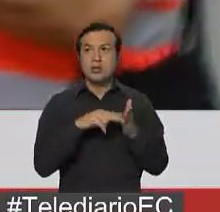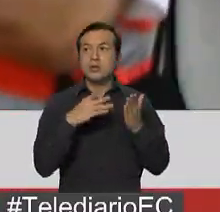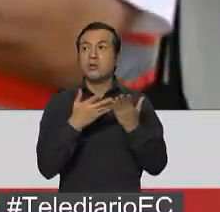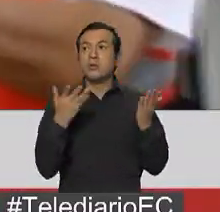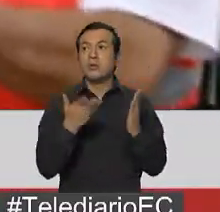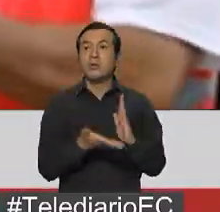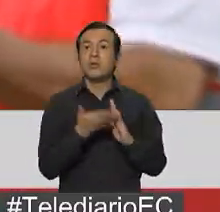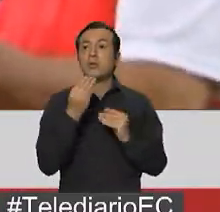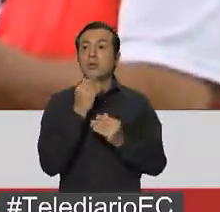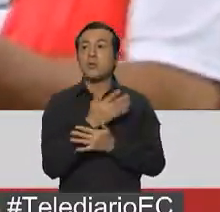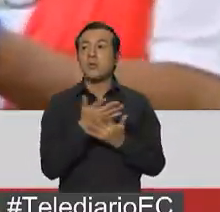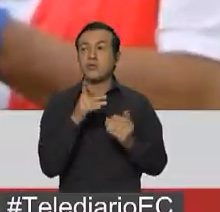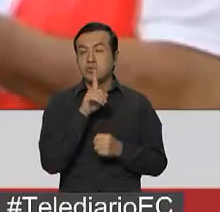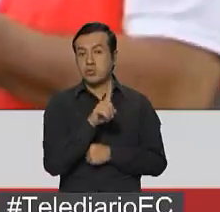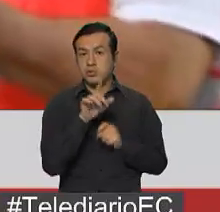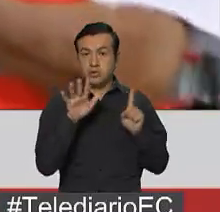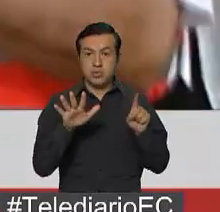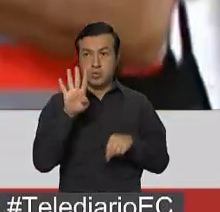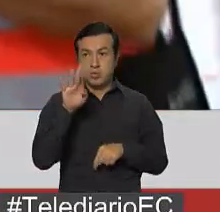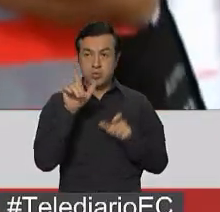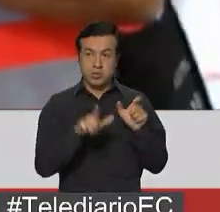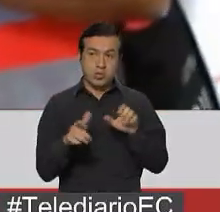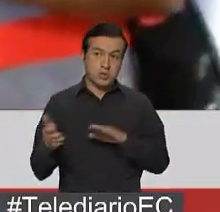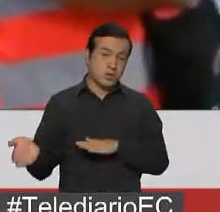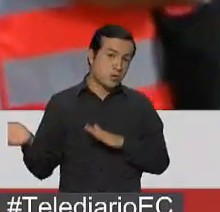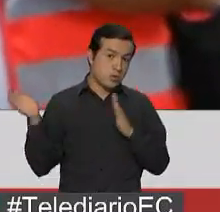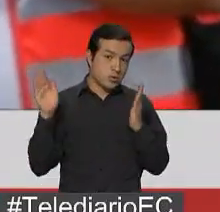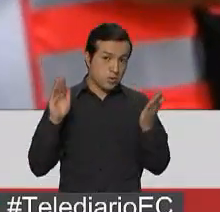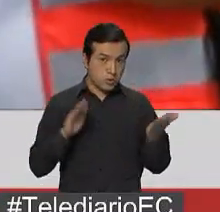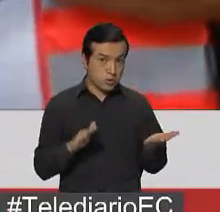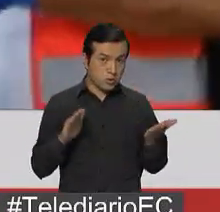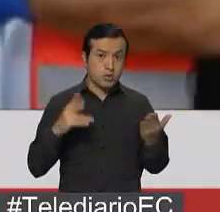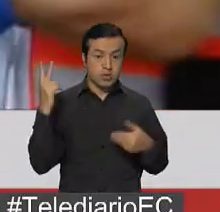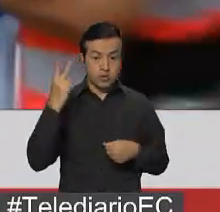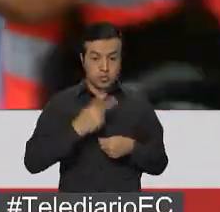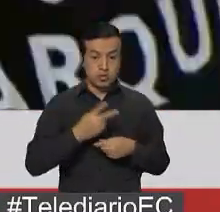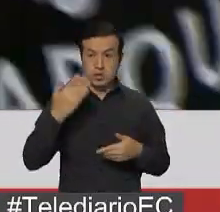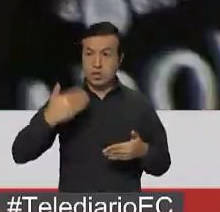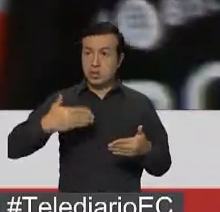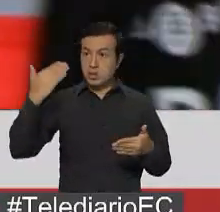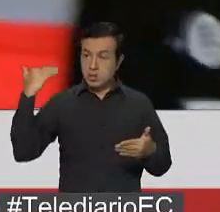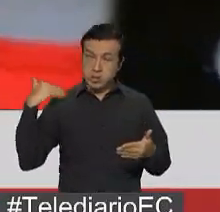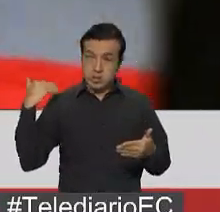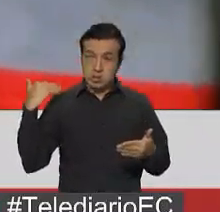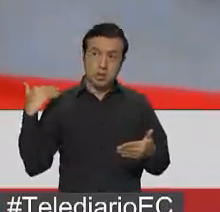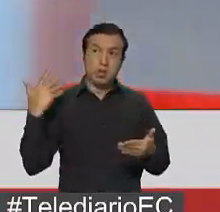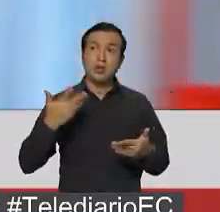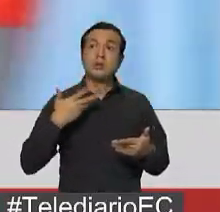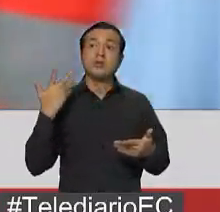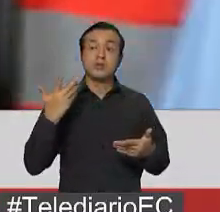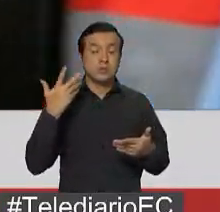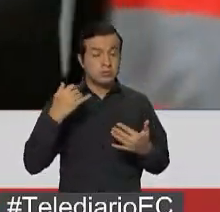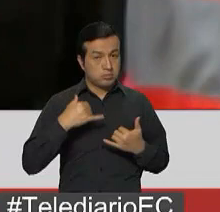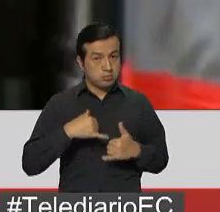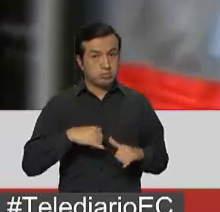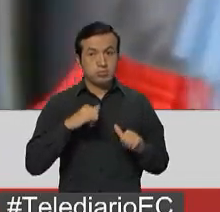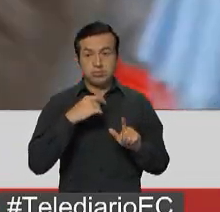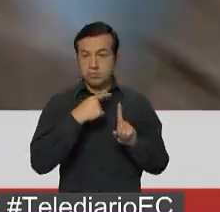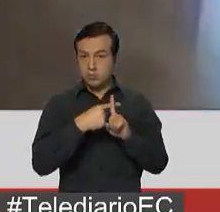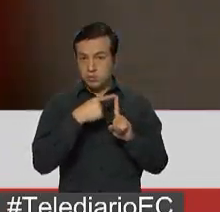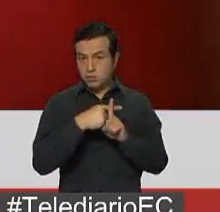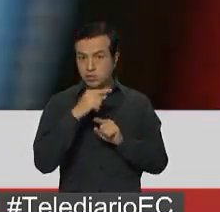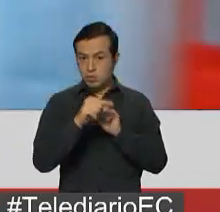ligero aumento respecto a los 164 fallecidos registrados en los dos días anteriores pero sin romper la tendencia favorable